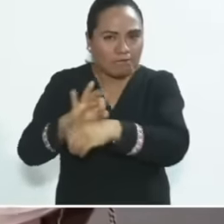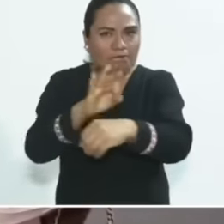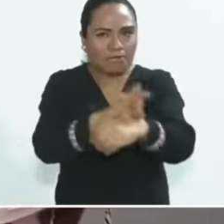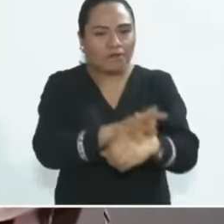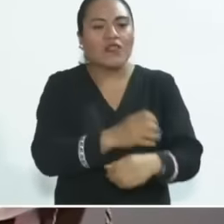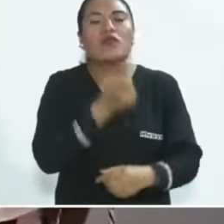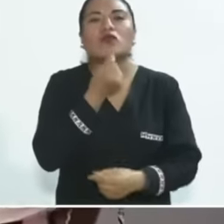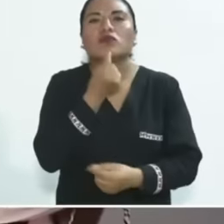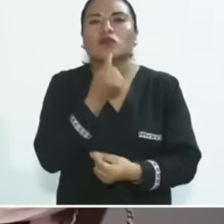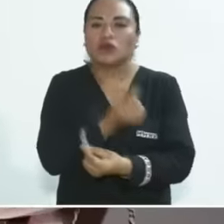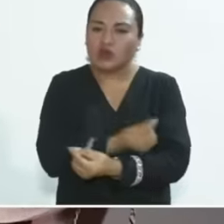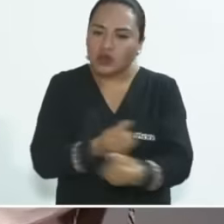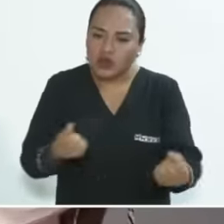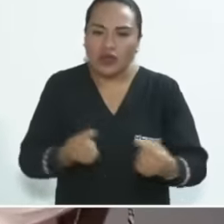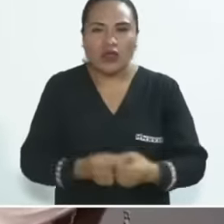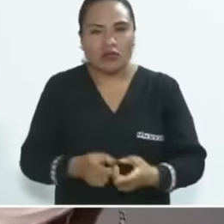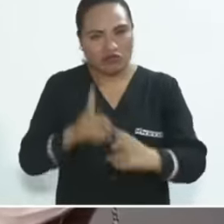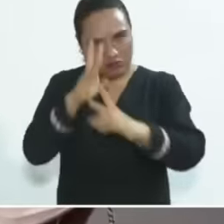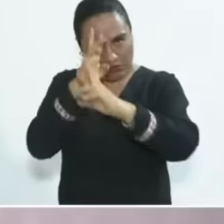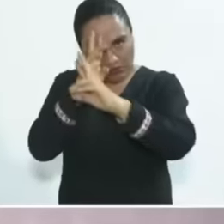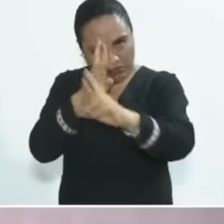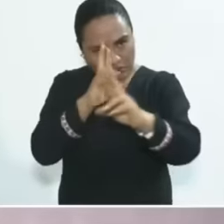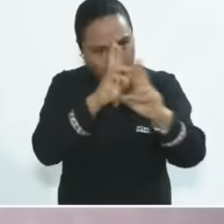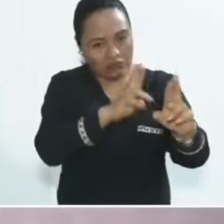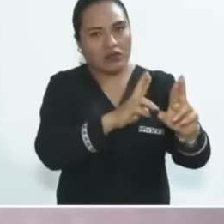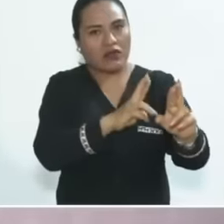los niños, se respeta